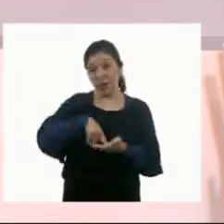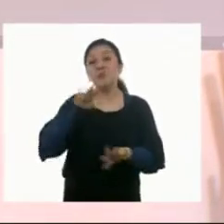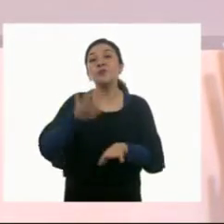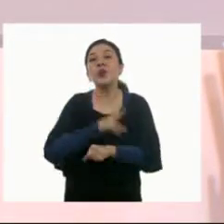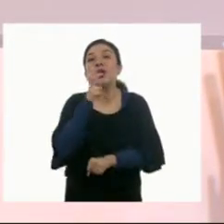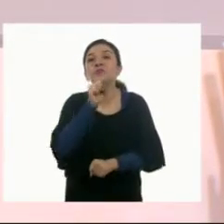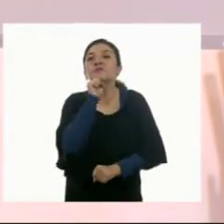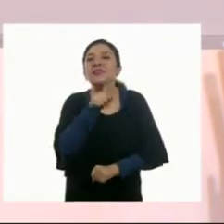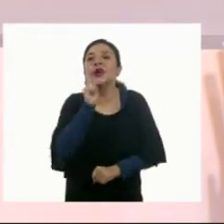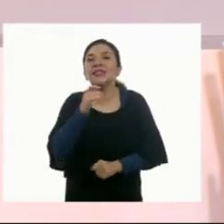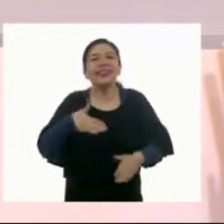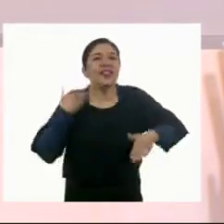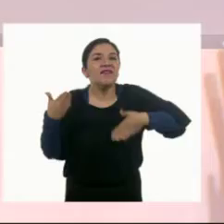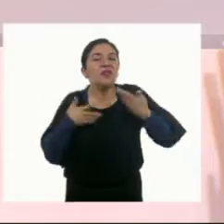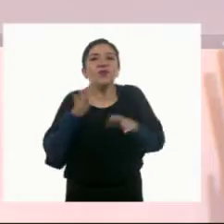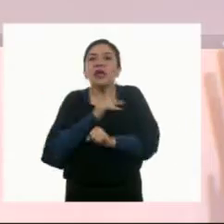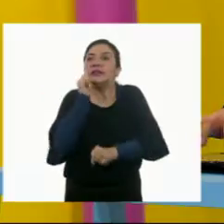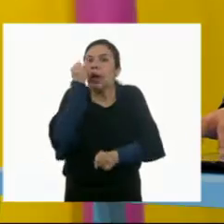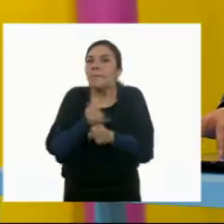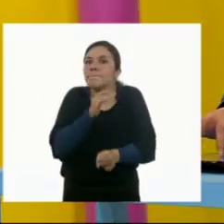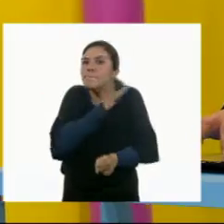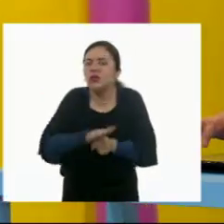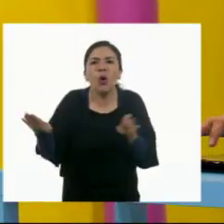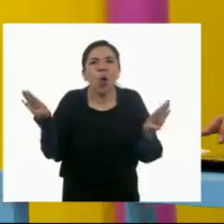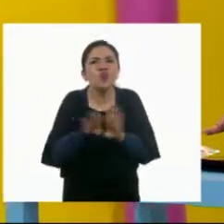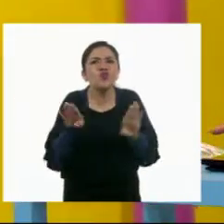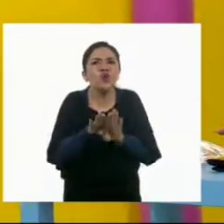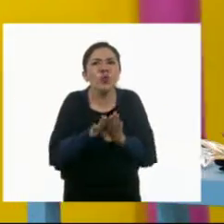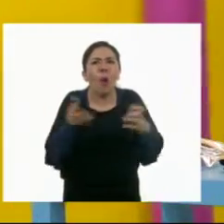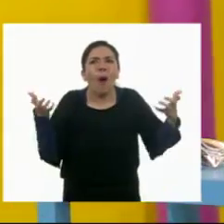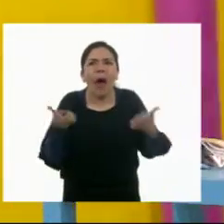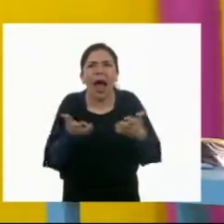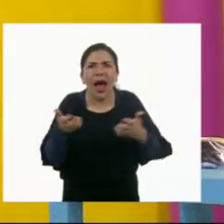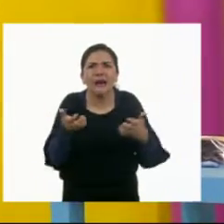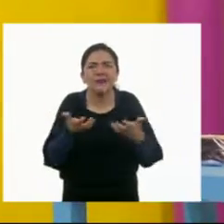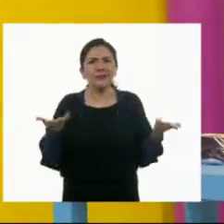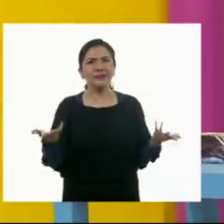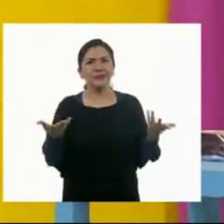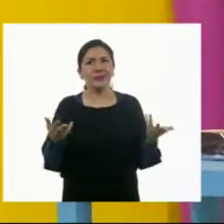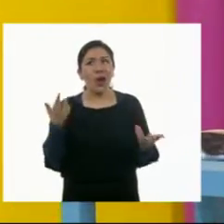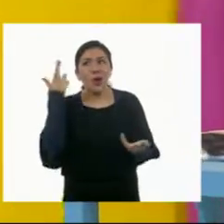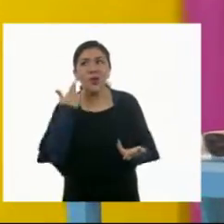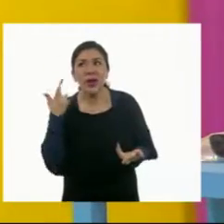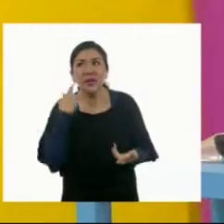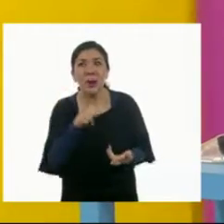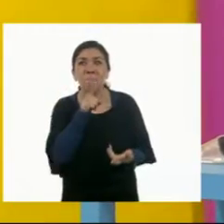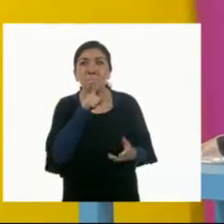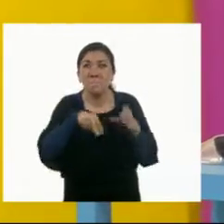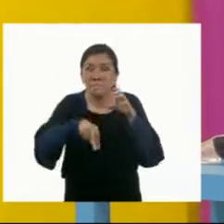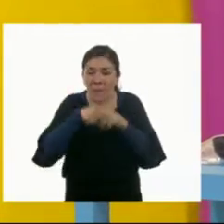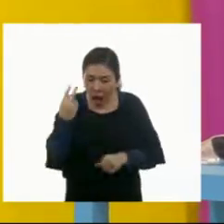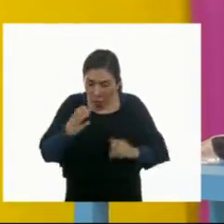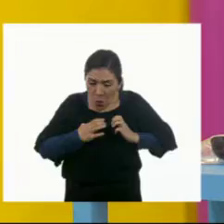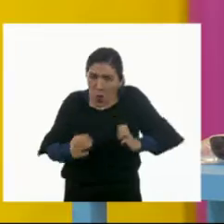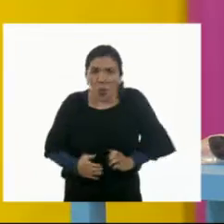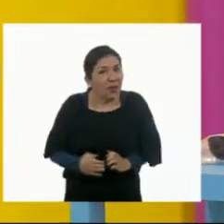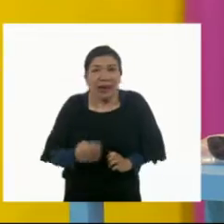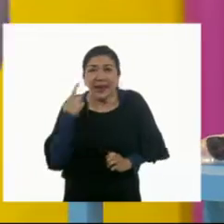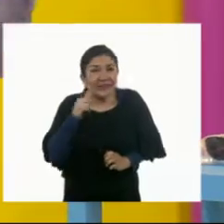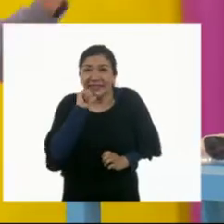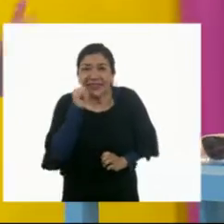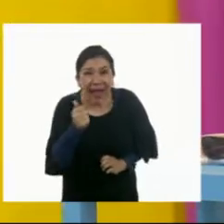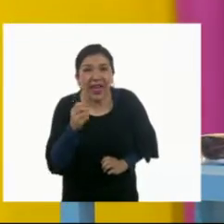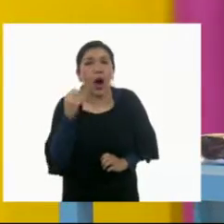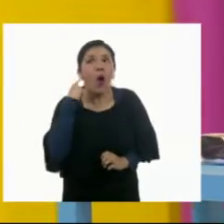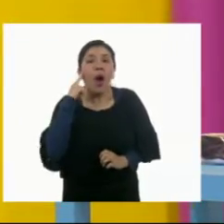es divertido, porque cuesta trabajo. Es casi imposible para cualquiera no emitir sonidos con el cuerpo, no emitir sonidos